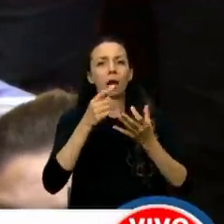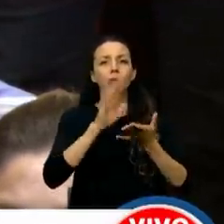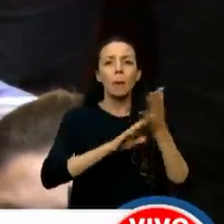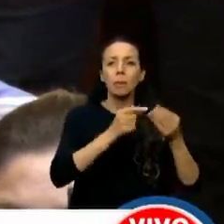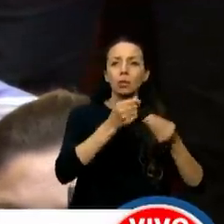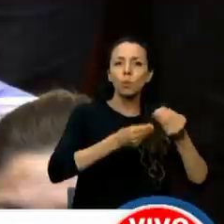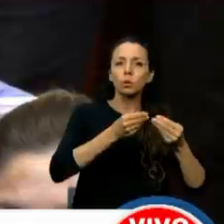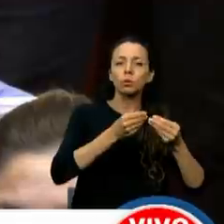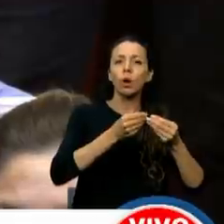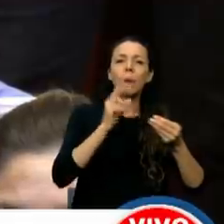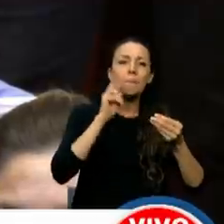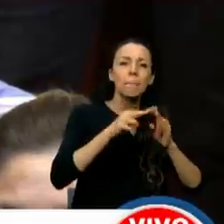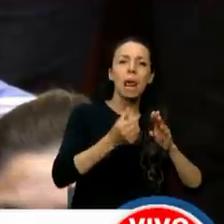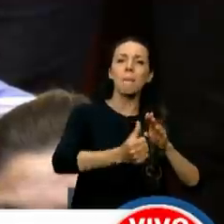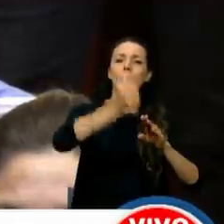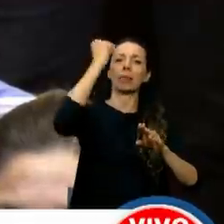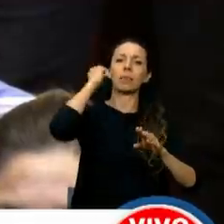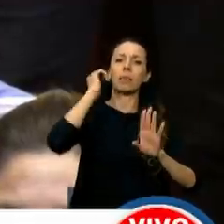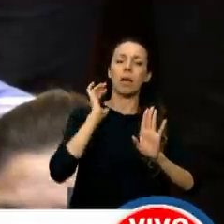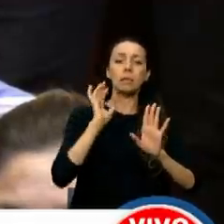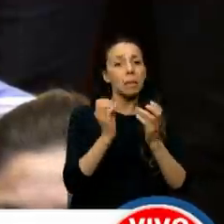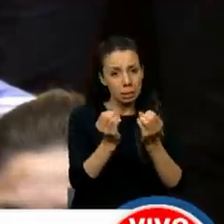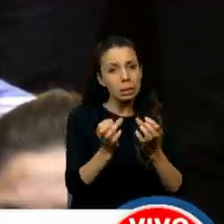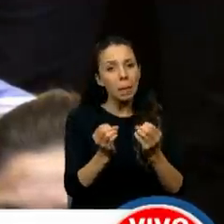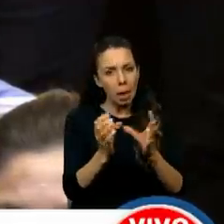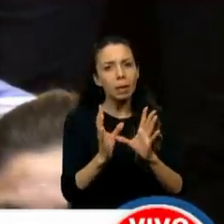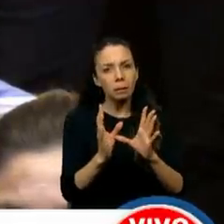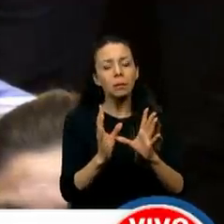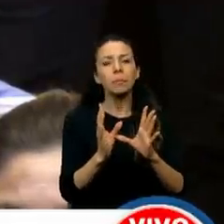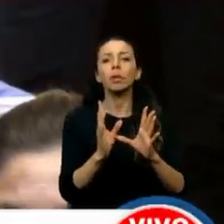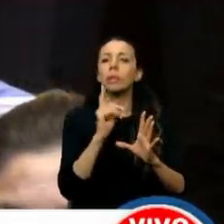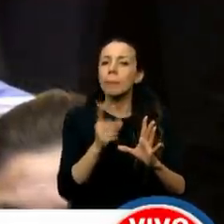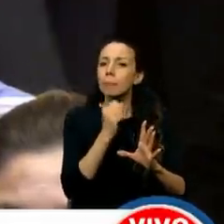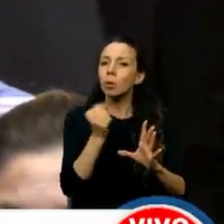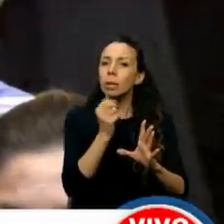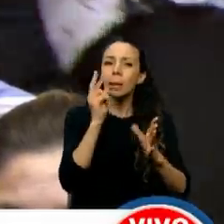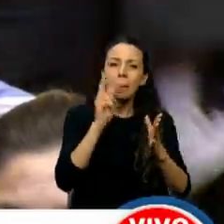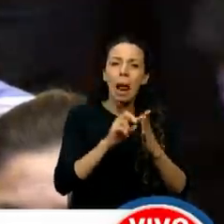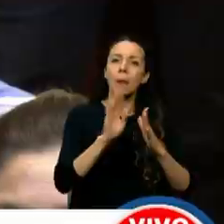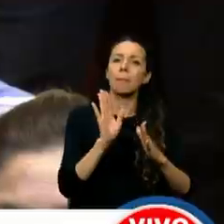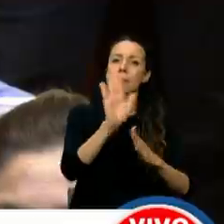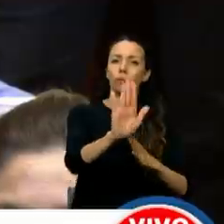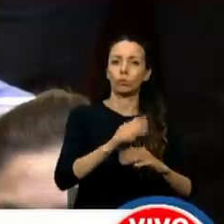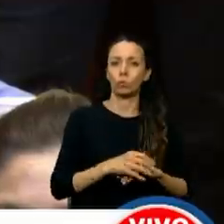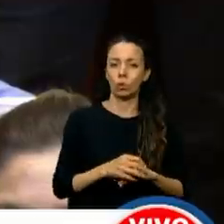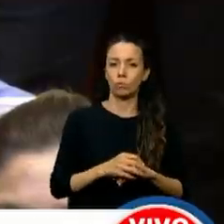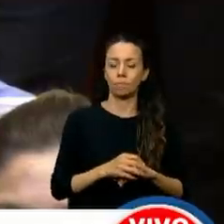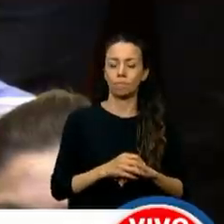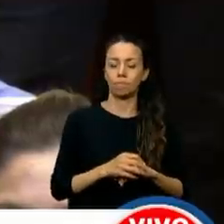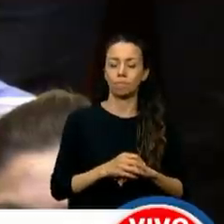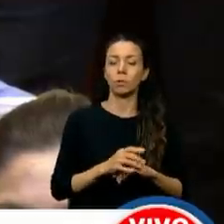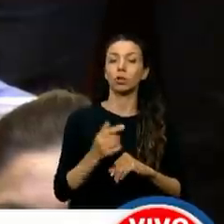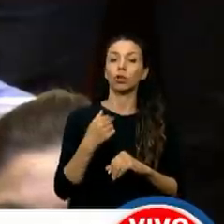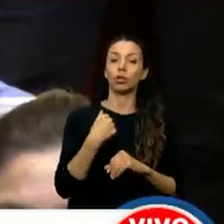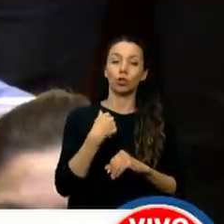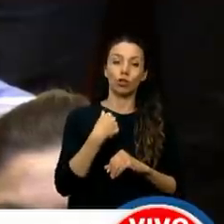eso está bien pero me parece que también tenemos la obligación de tener una visión prospectiva y en este punto como bonaerense quiero poner el